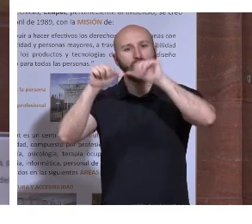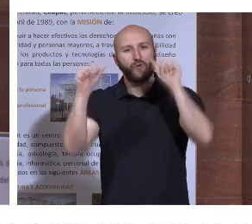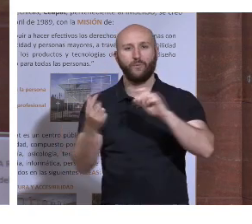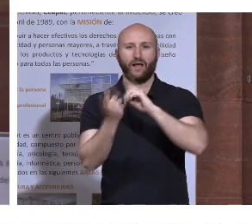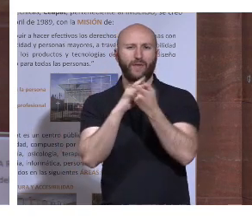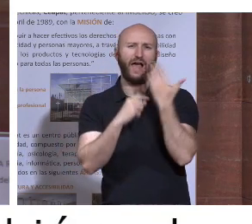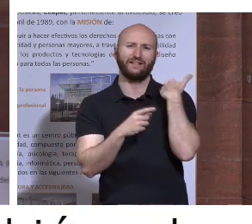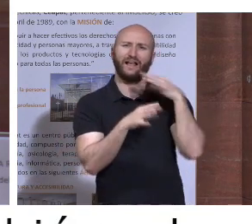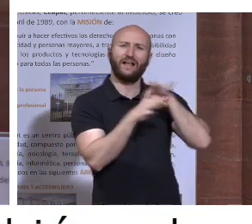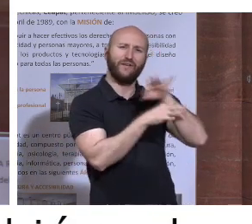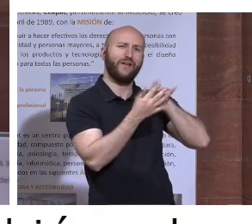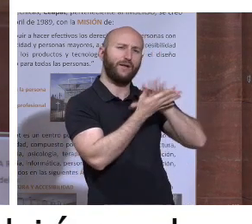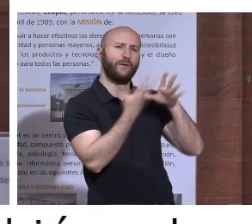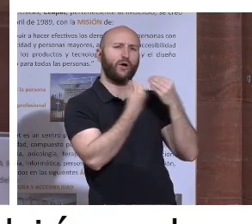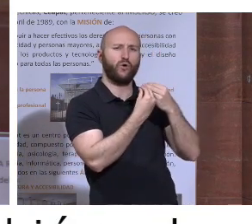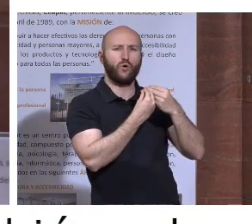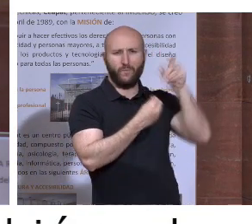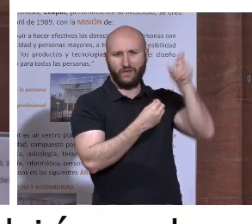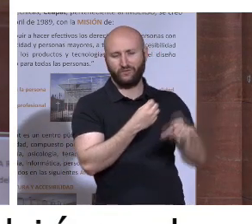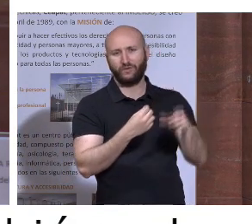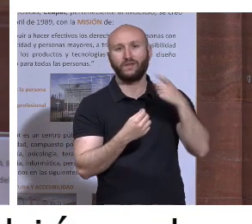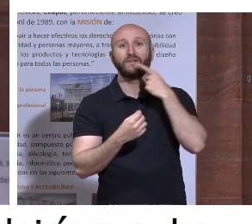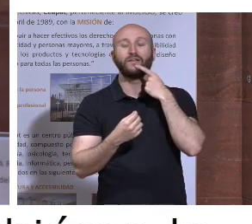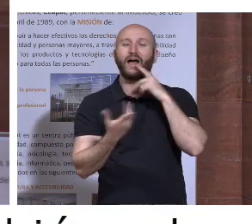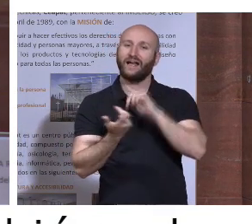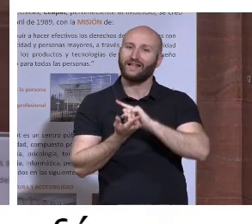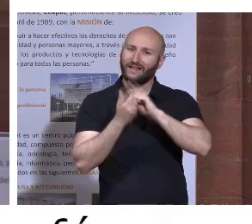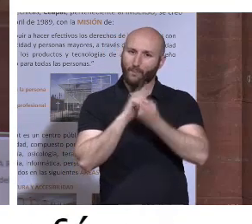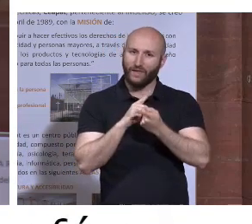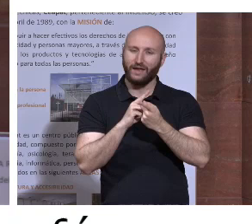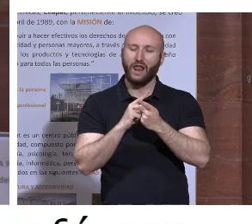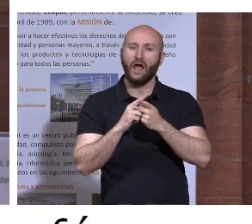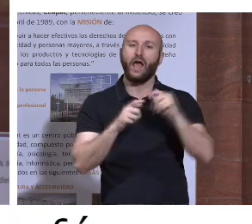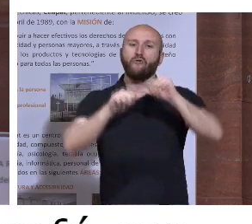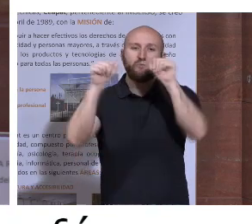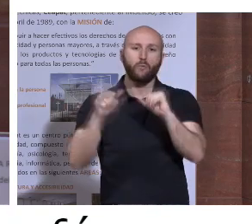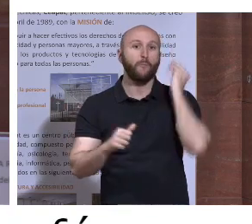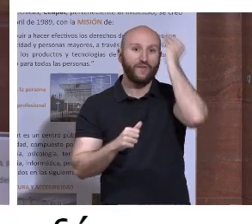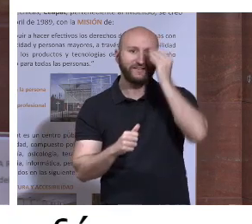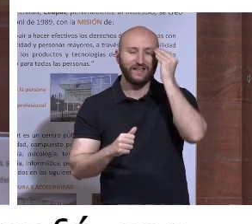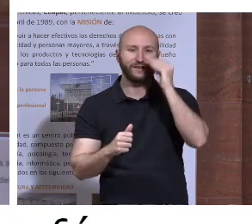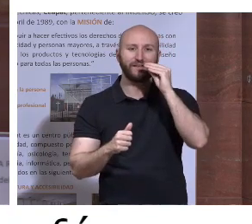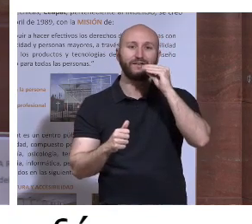café con Francisco Bañó, cambiaran realmente la forma de pensar y se implementara